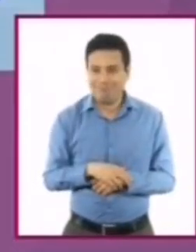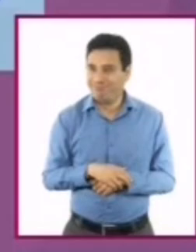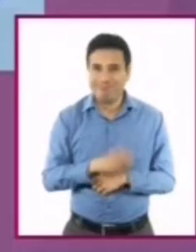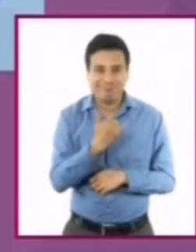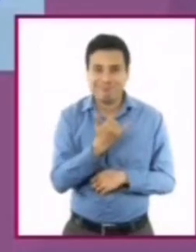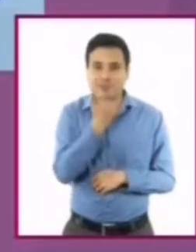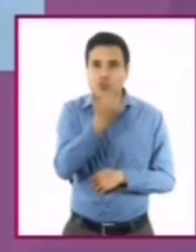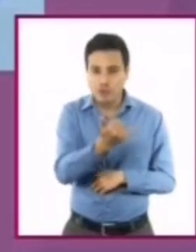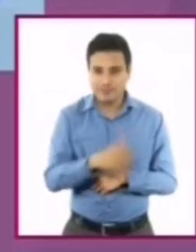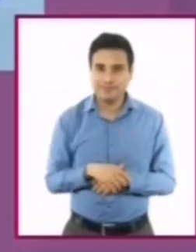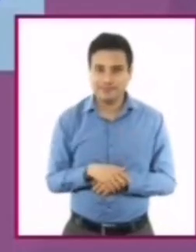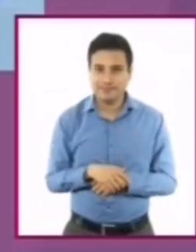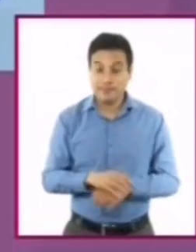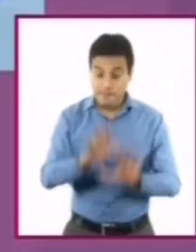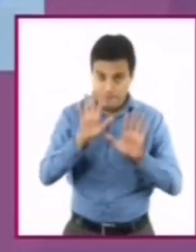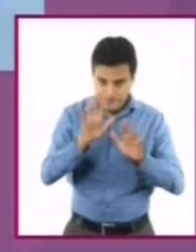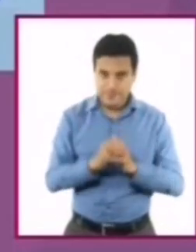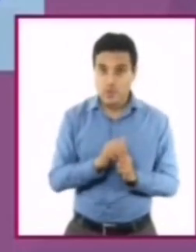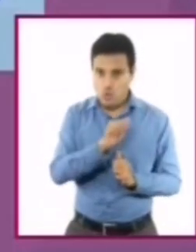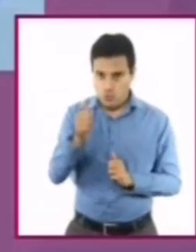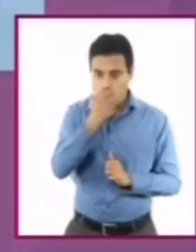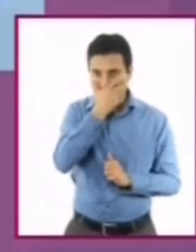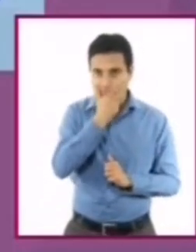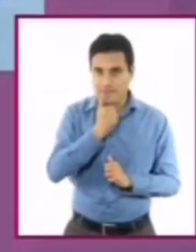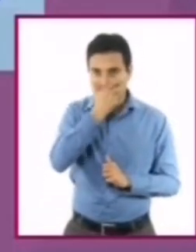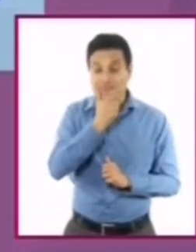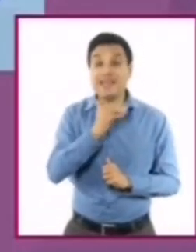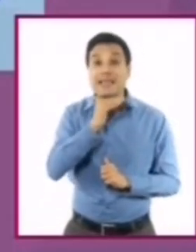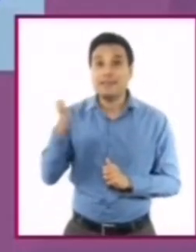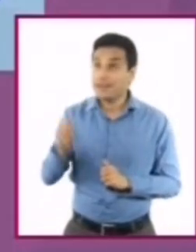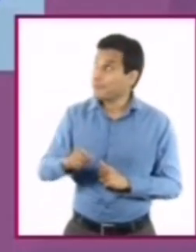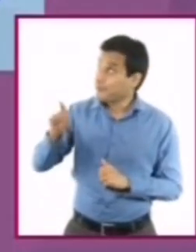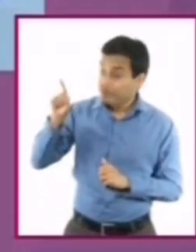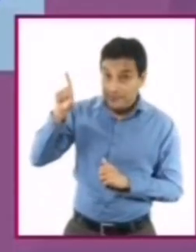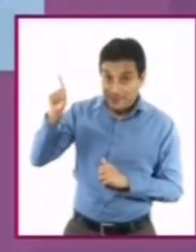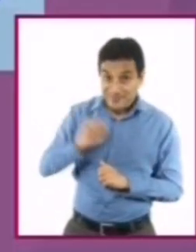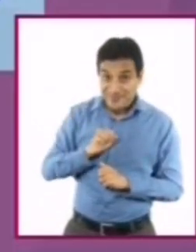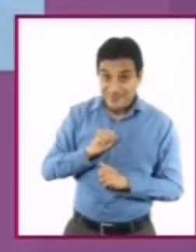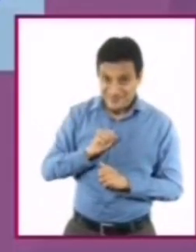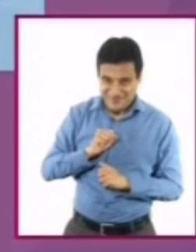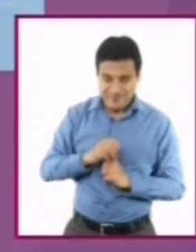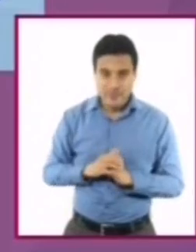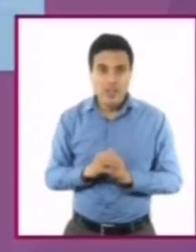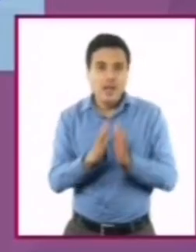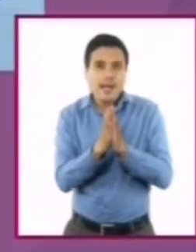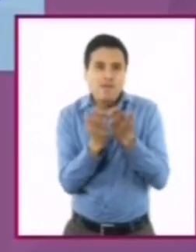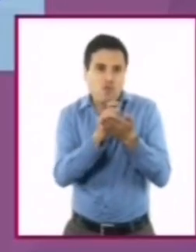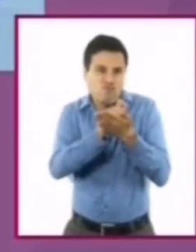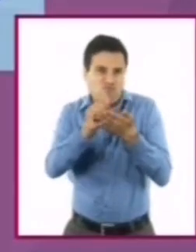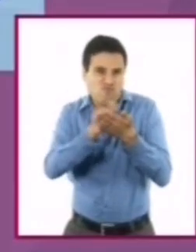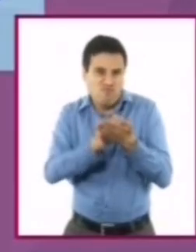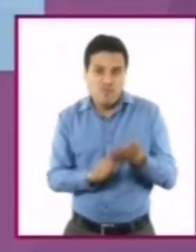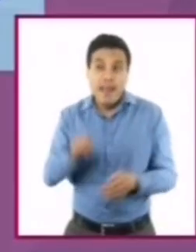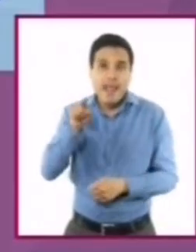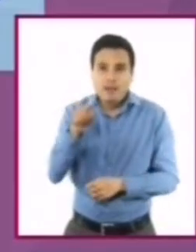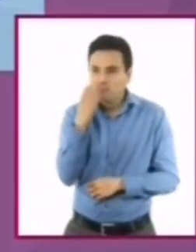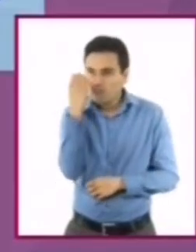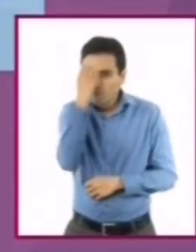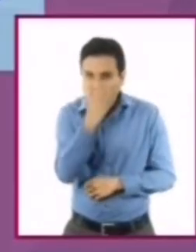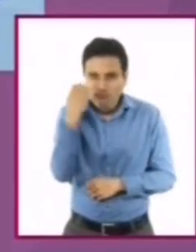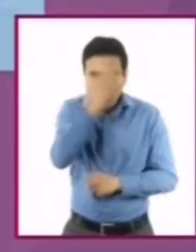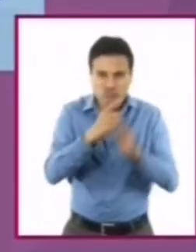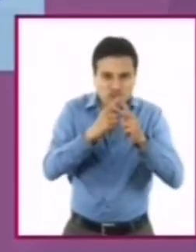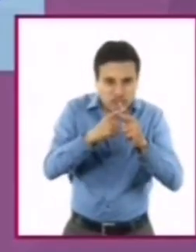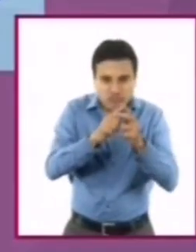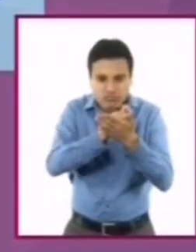cambiaba. A la par, el astrónomo alemán Johannes Kepler publicó un análisis con cálculos